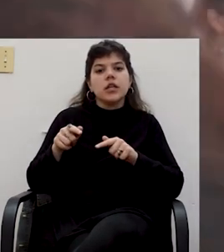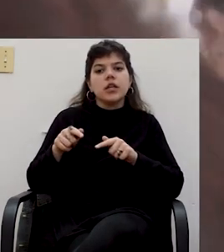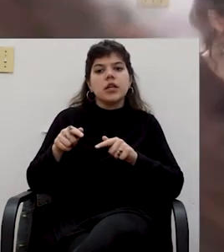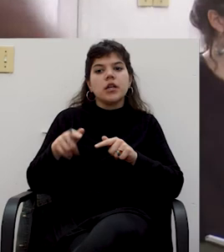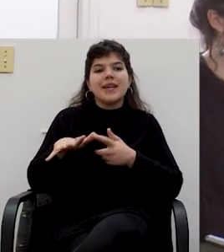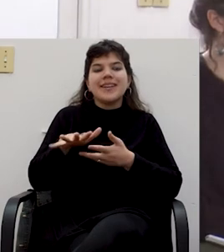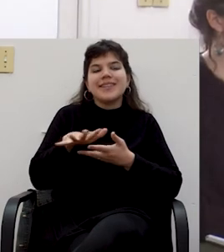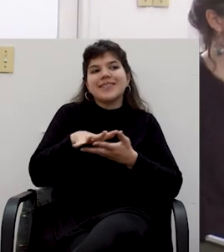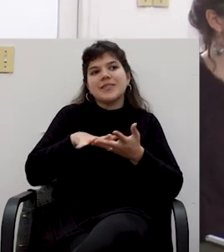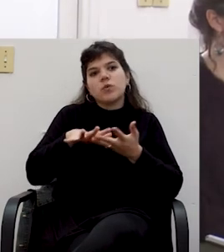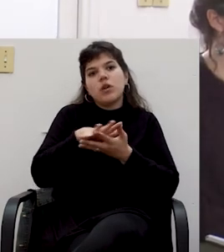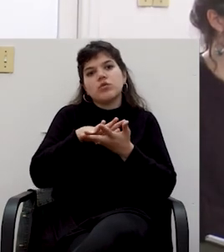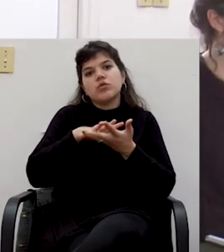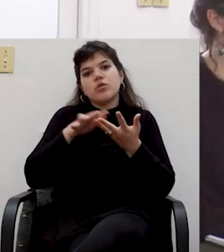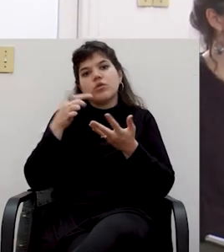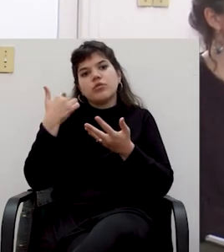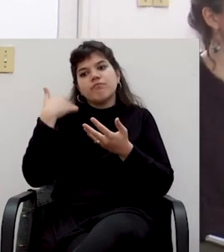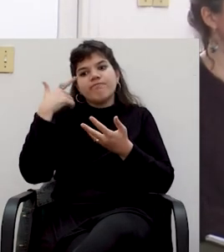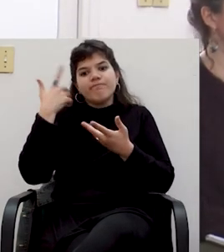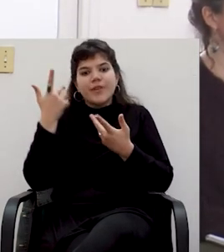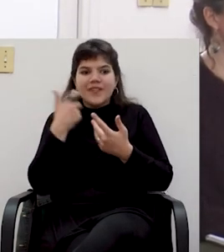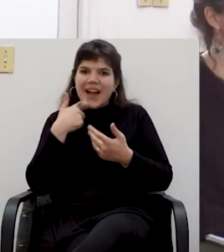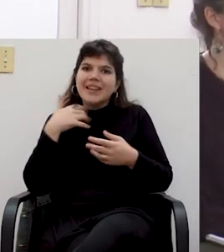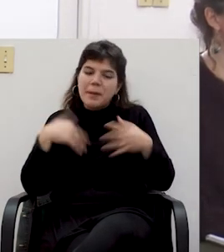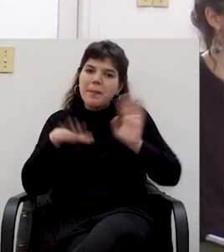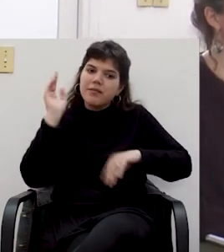es un asunto que tenemos en el tintero, pero que